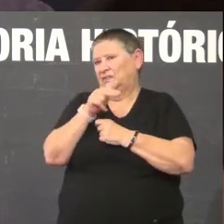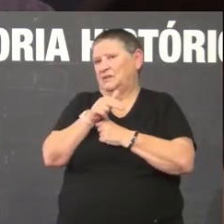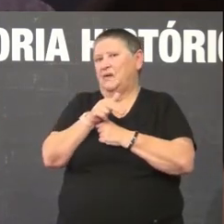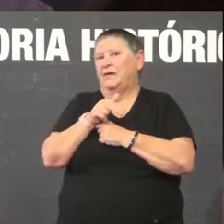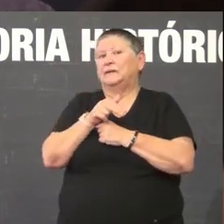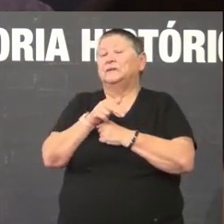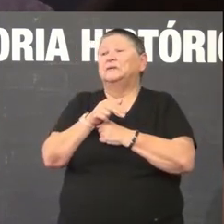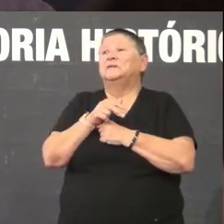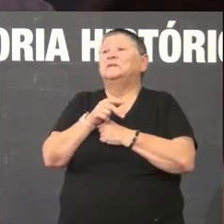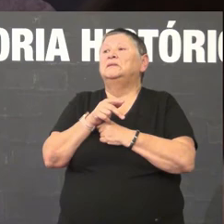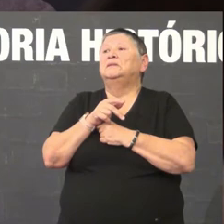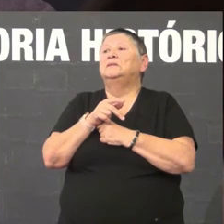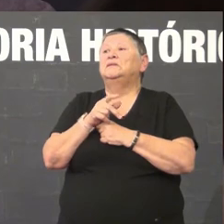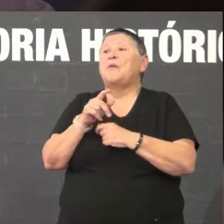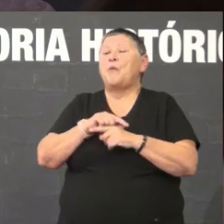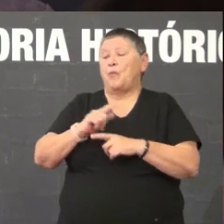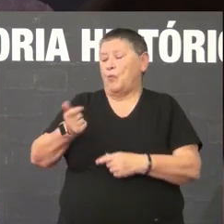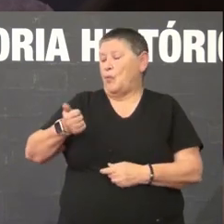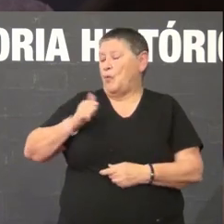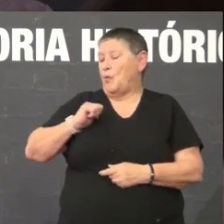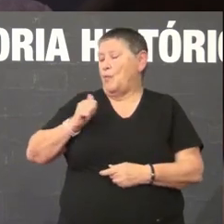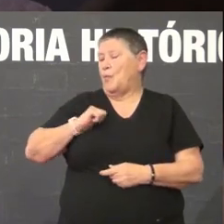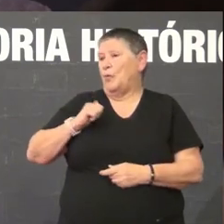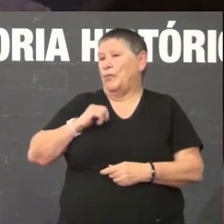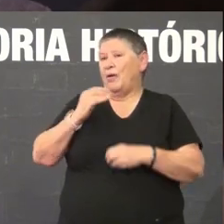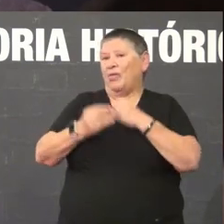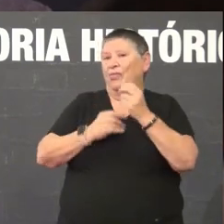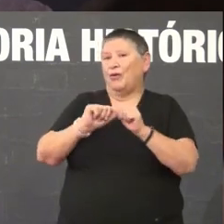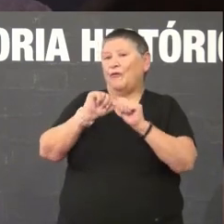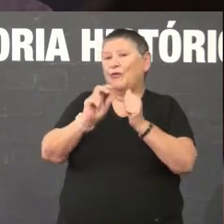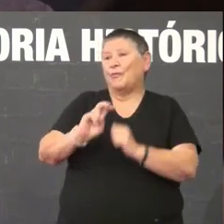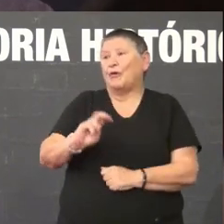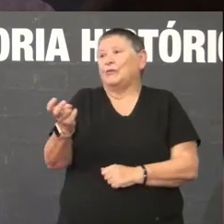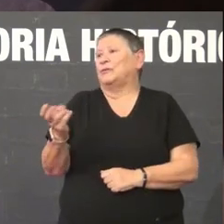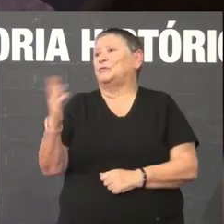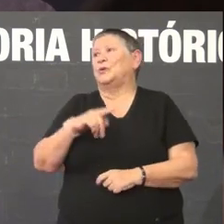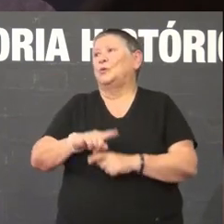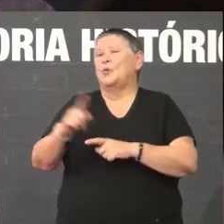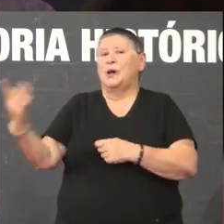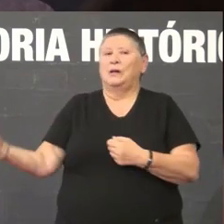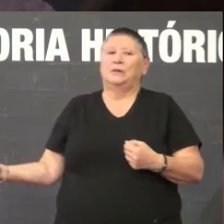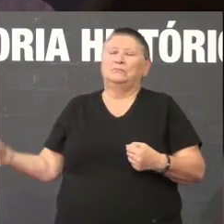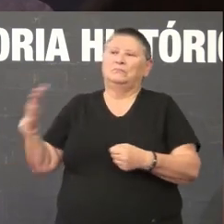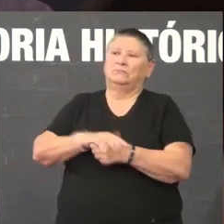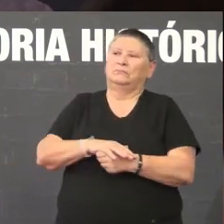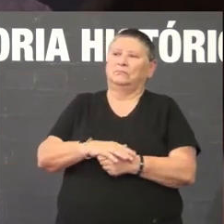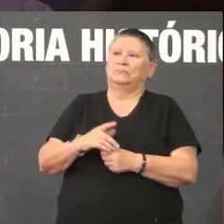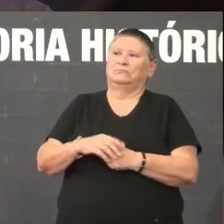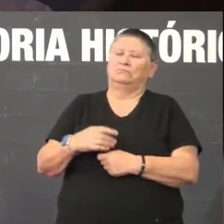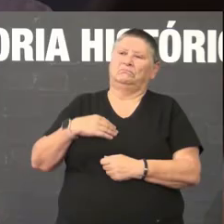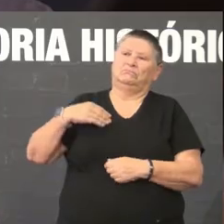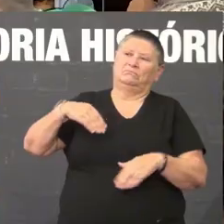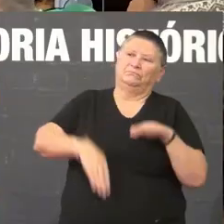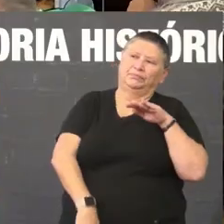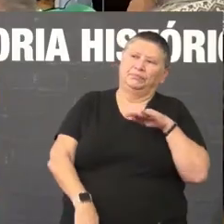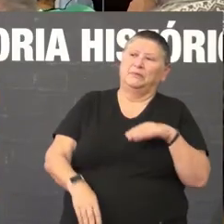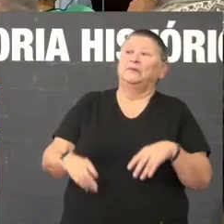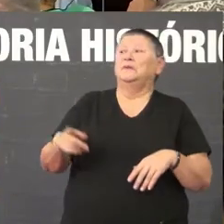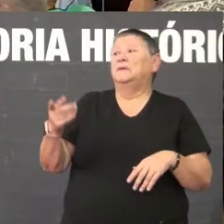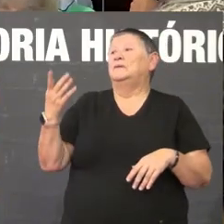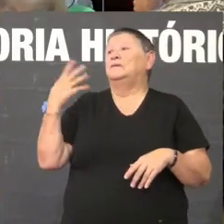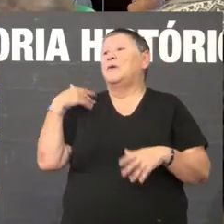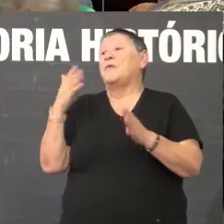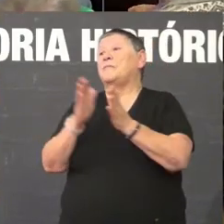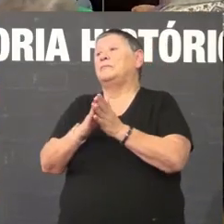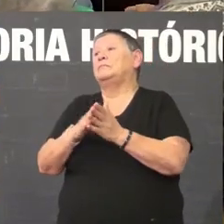Non tuvemos moitas oportunidades de facelo de outra forma. Fomos derrotados, é que aí o compañero Bofouz decía que